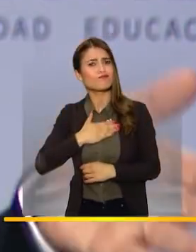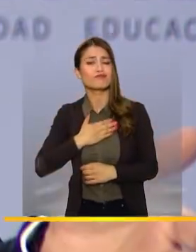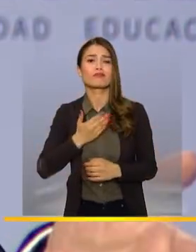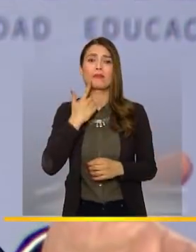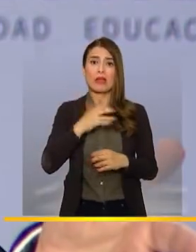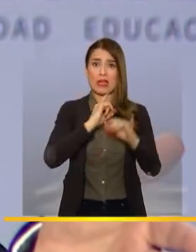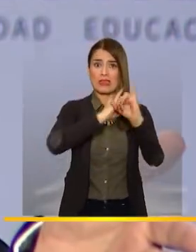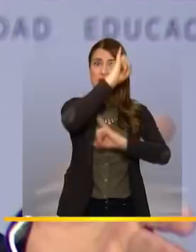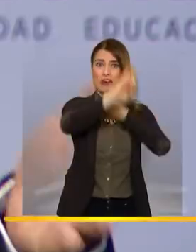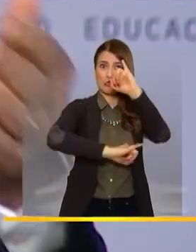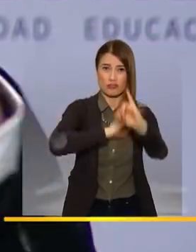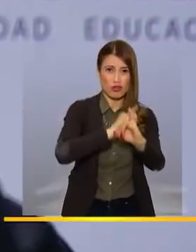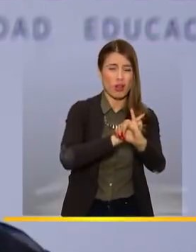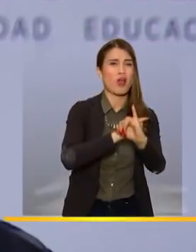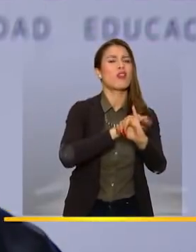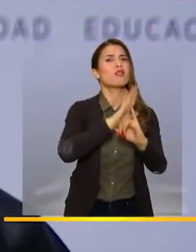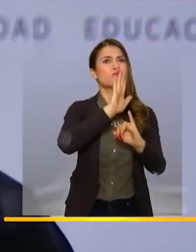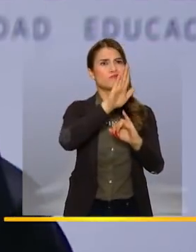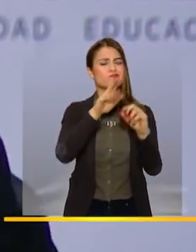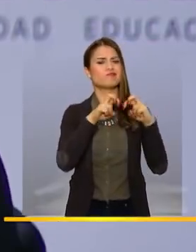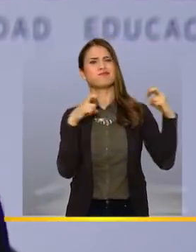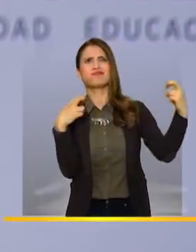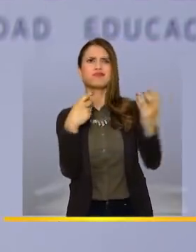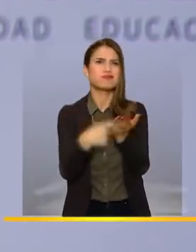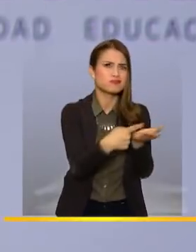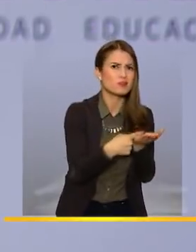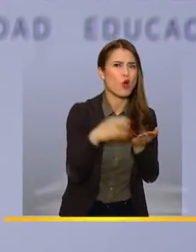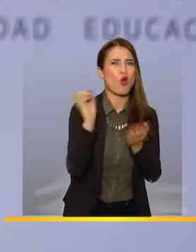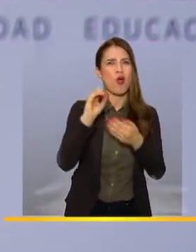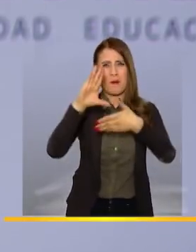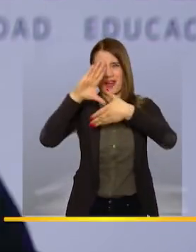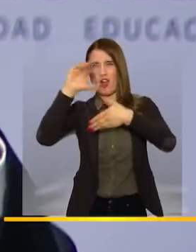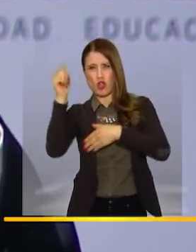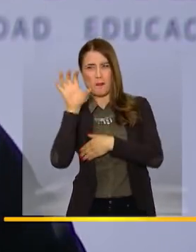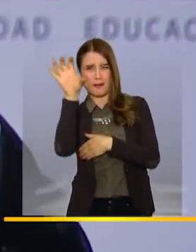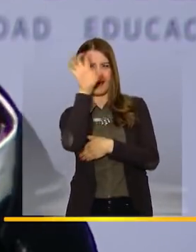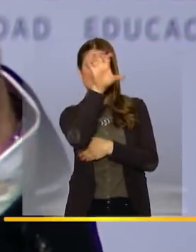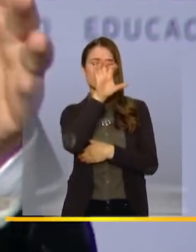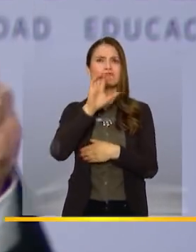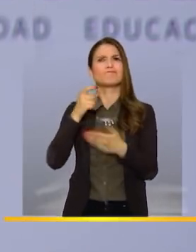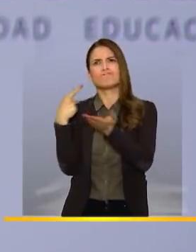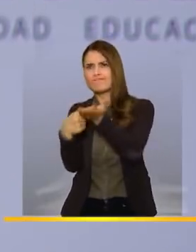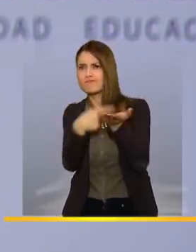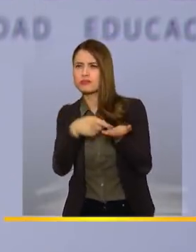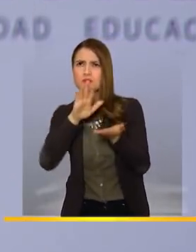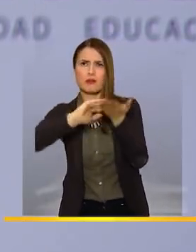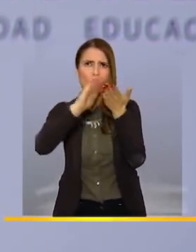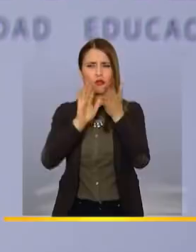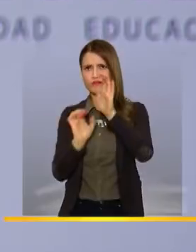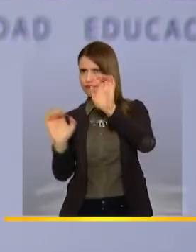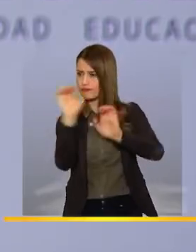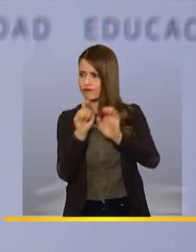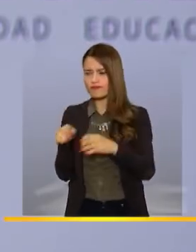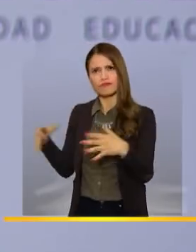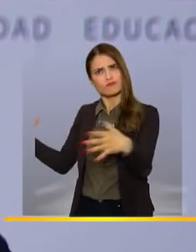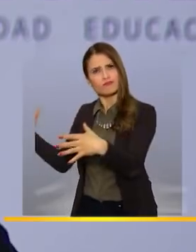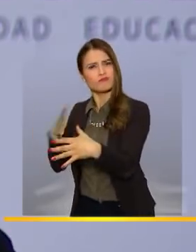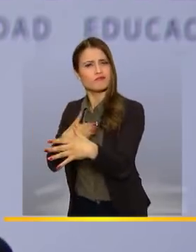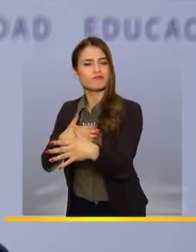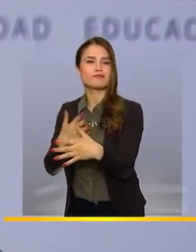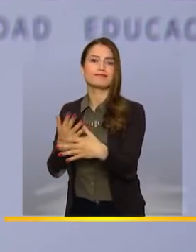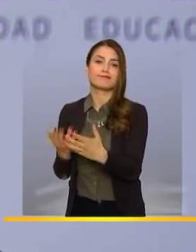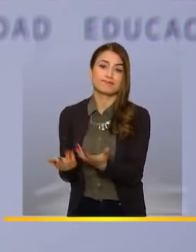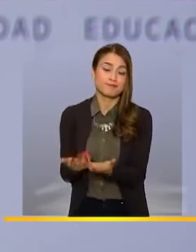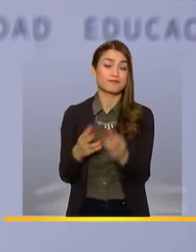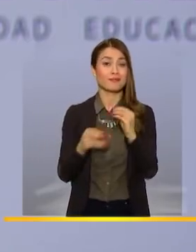cortes americanas, a este gobierno, a los gobiernos anteriores. Y estos ciudadanos preocupados adelantaron